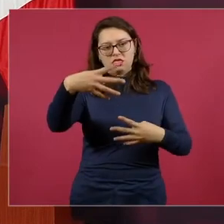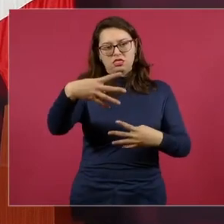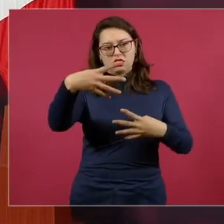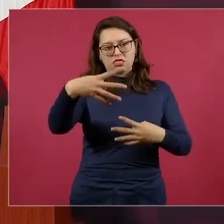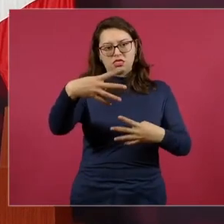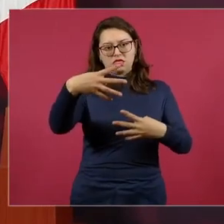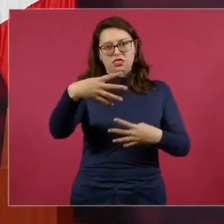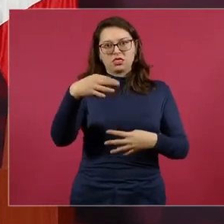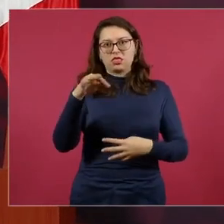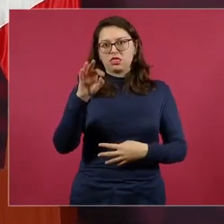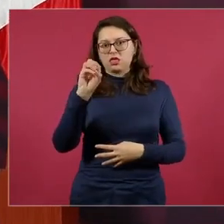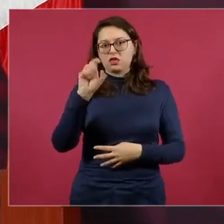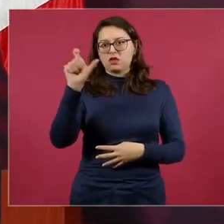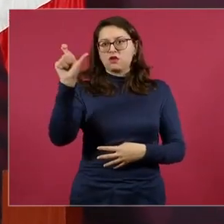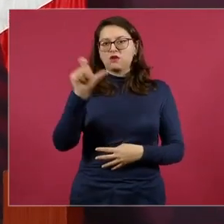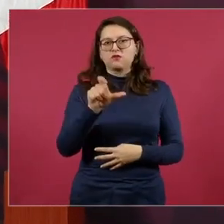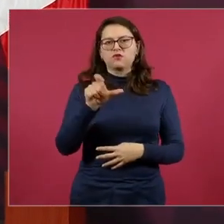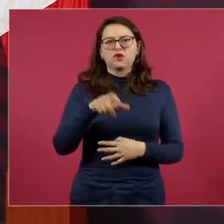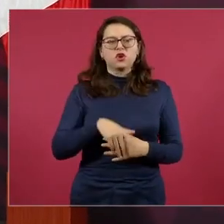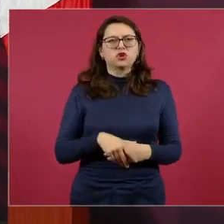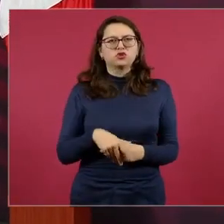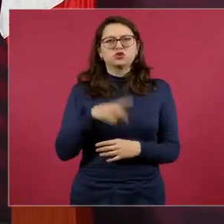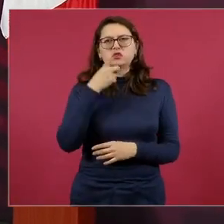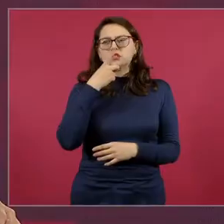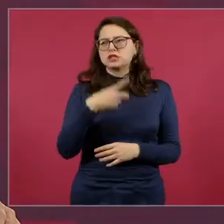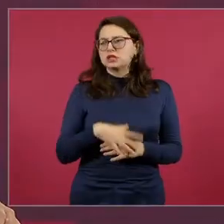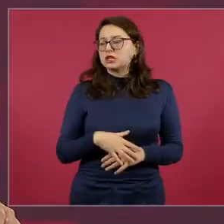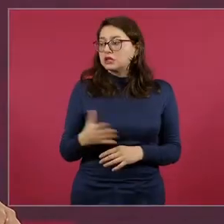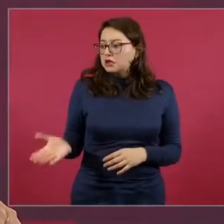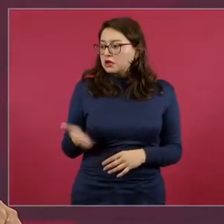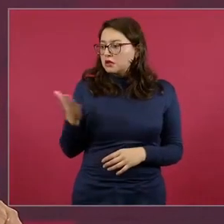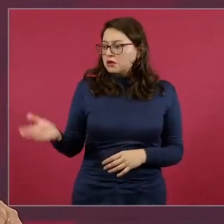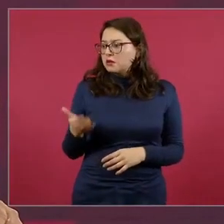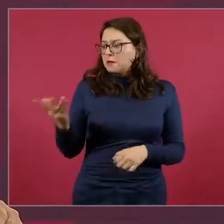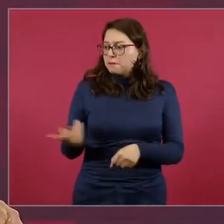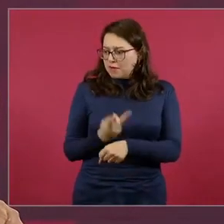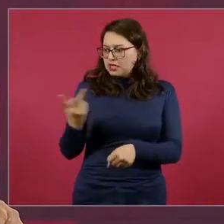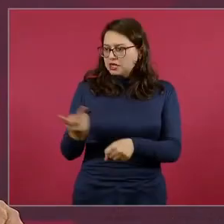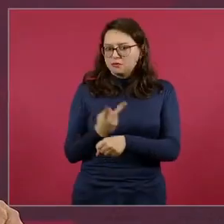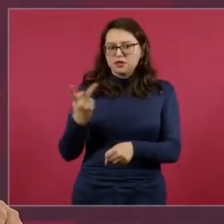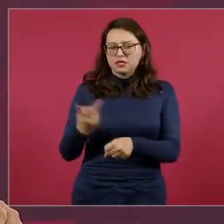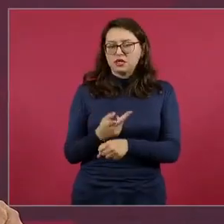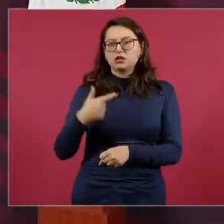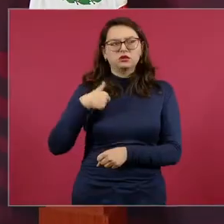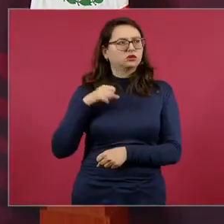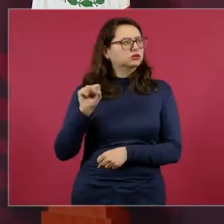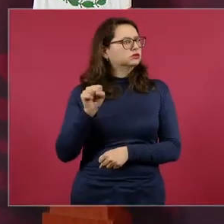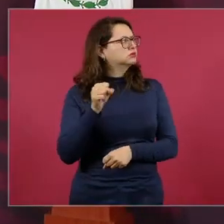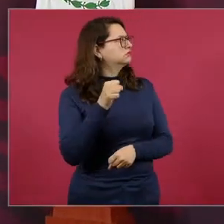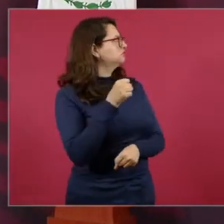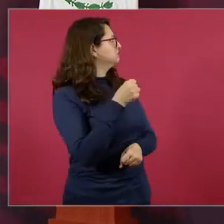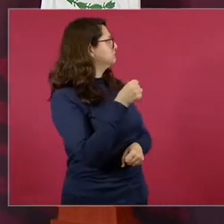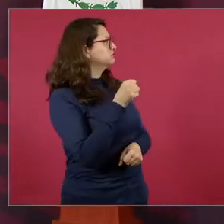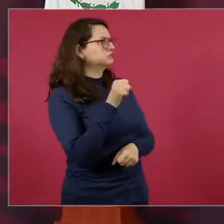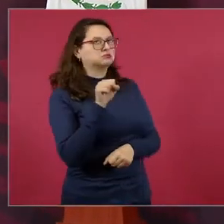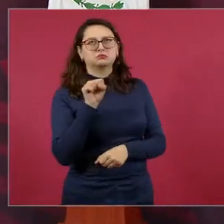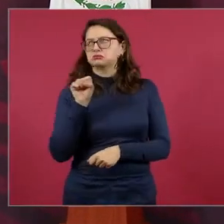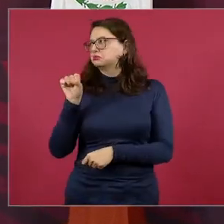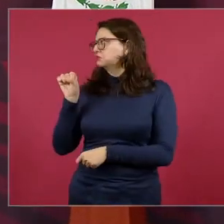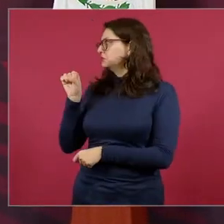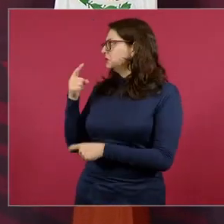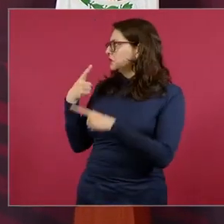y empieza Fox a decir, pásale, pásale, pásale, pásale. Entonces yo volteo a ver allá, que si a quién iba a pasar,